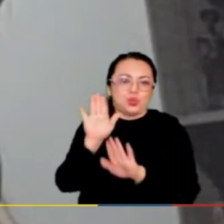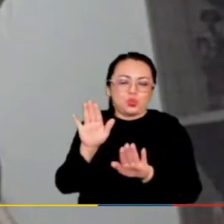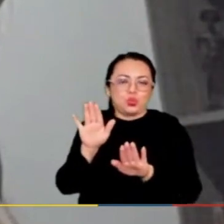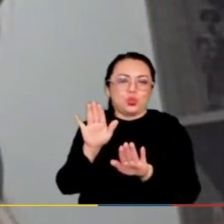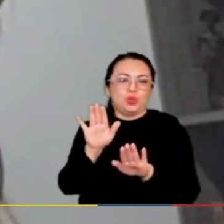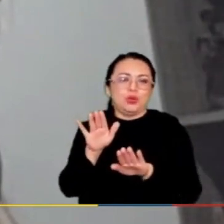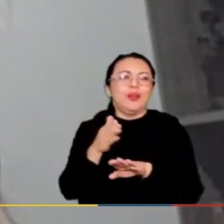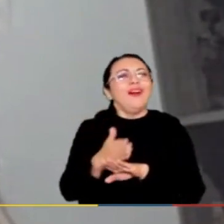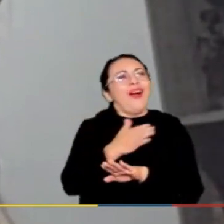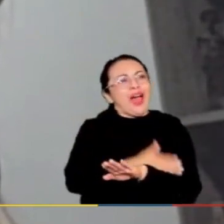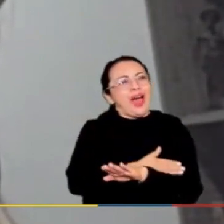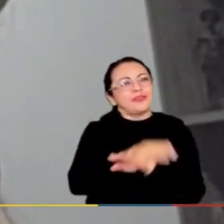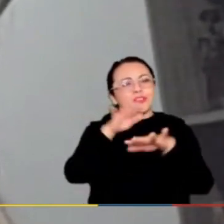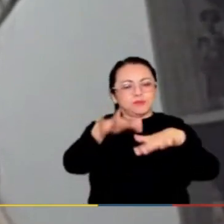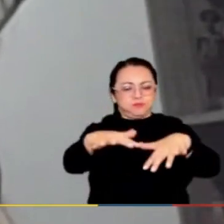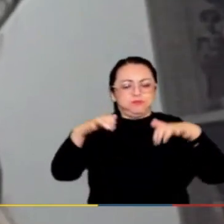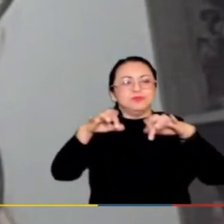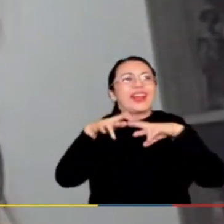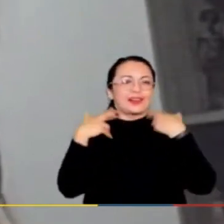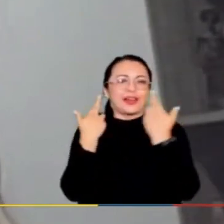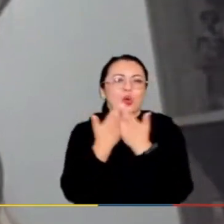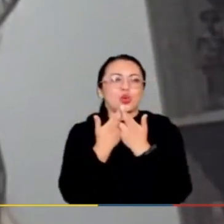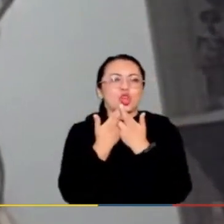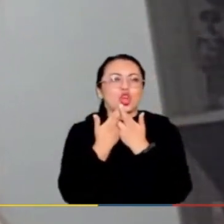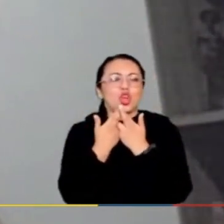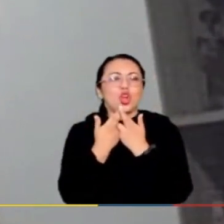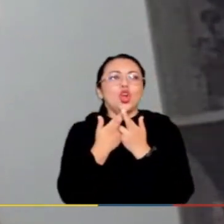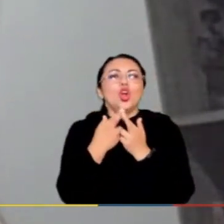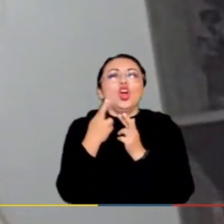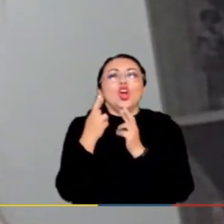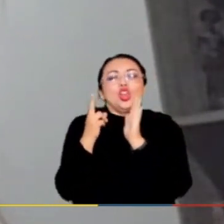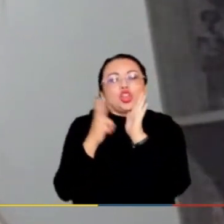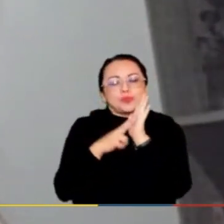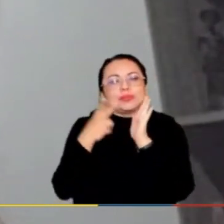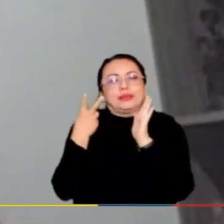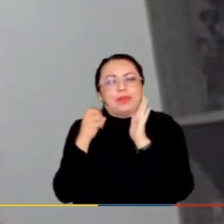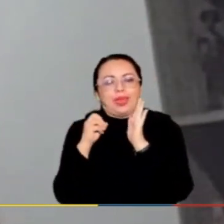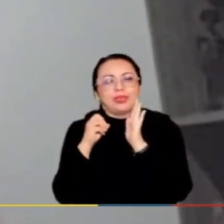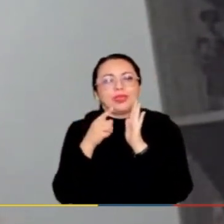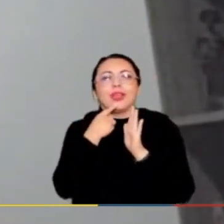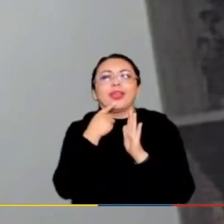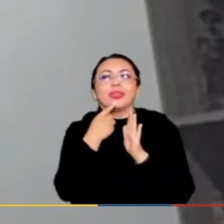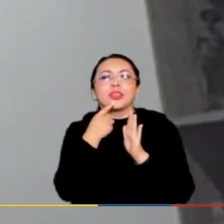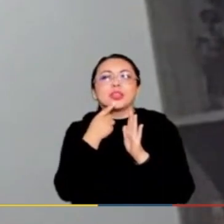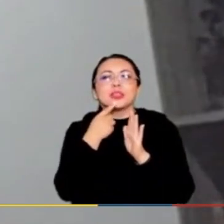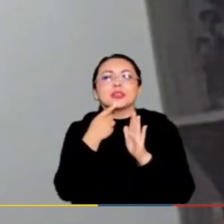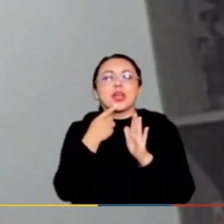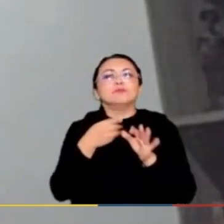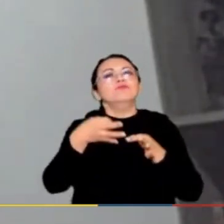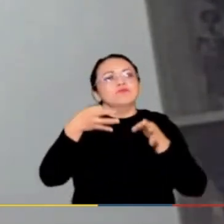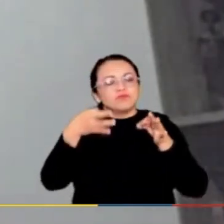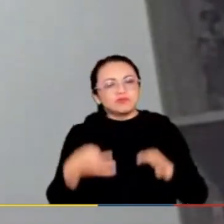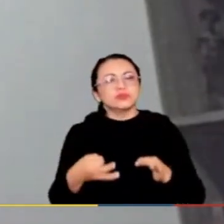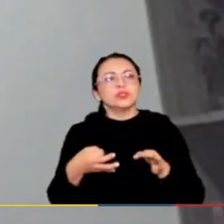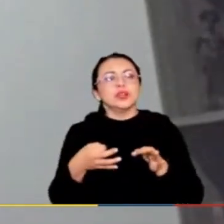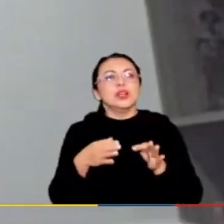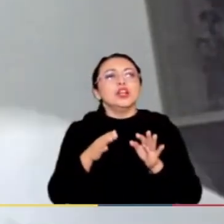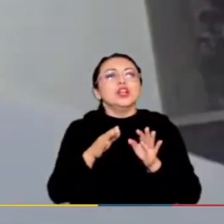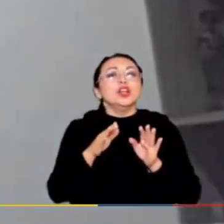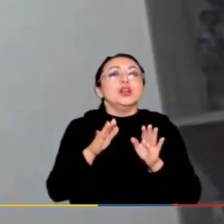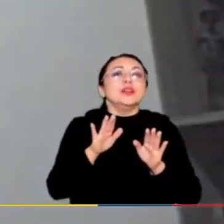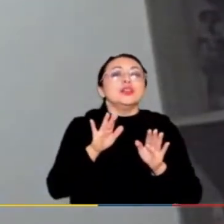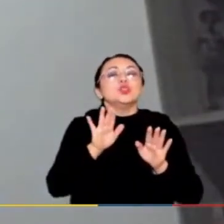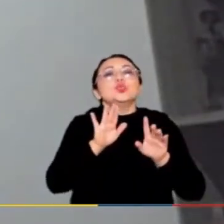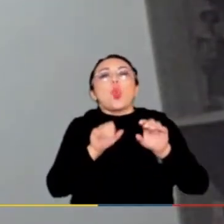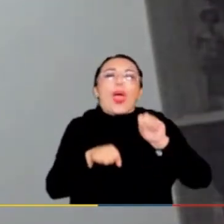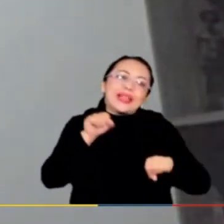dije en audiencia del 29 de enero del 2020, profirió fallo en el que se declaró probada una de las